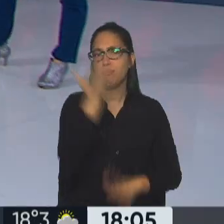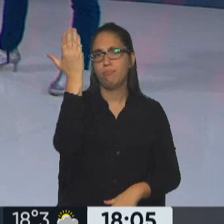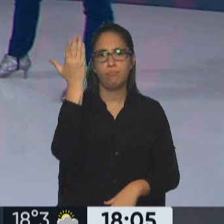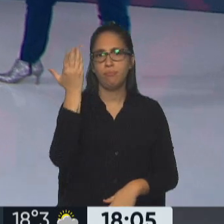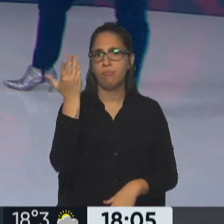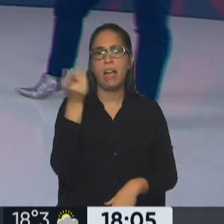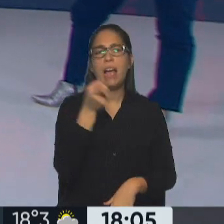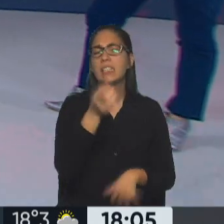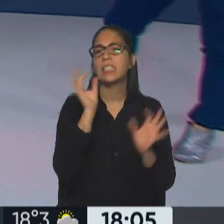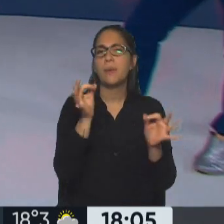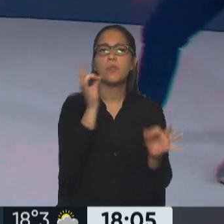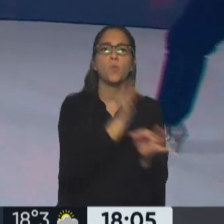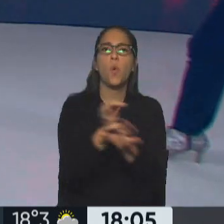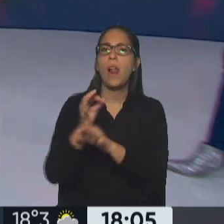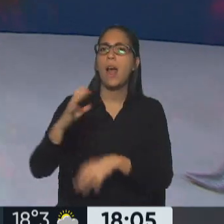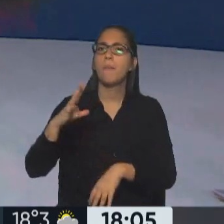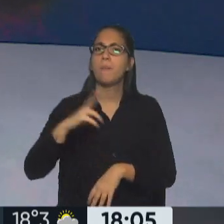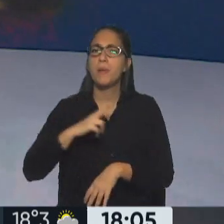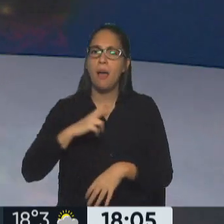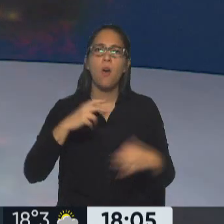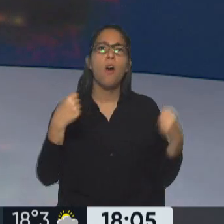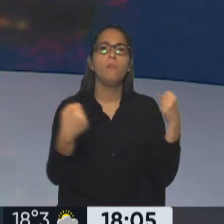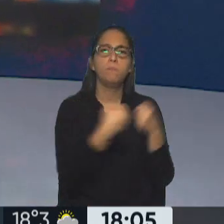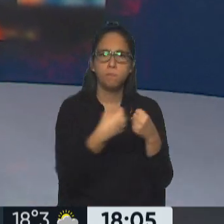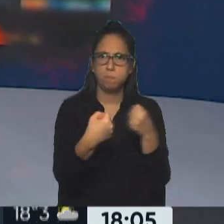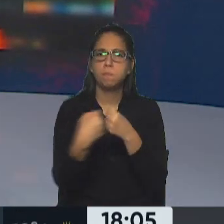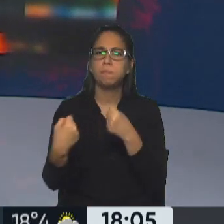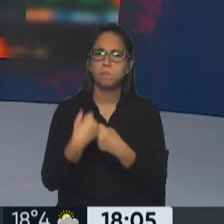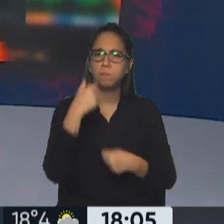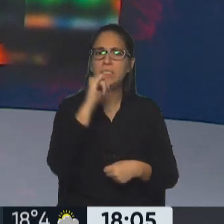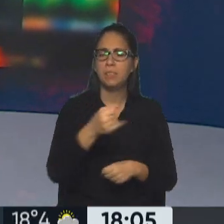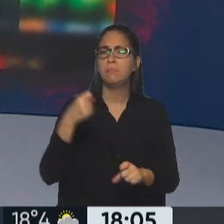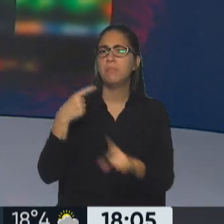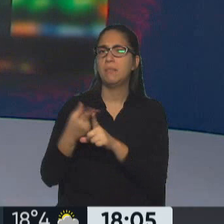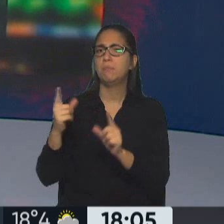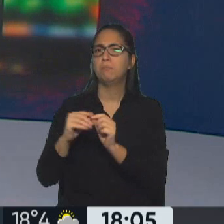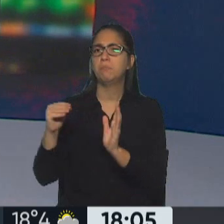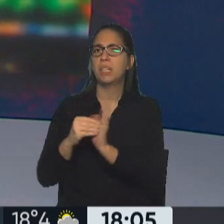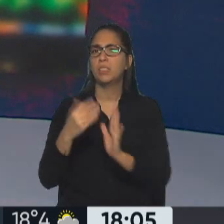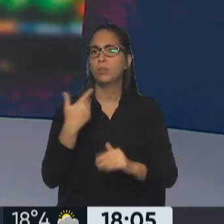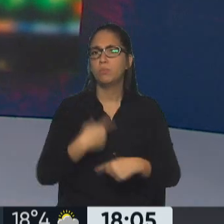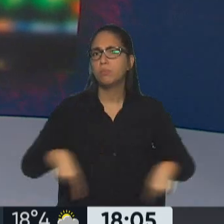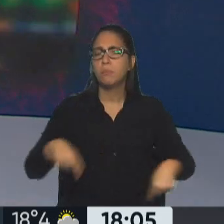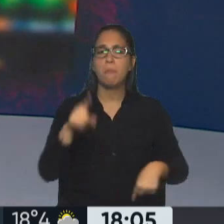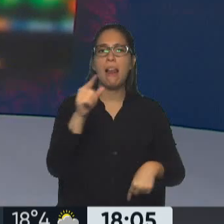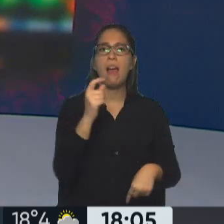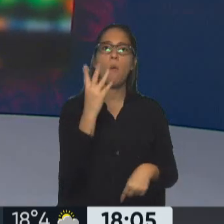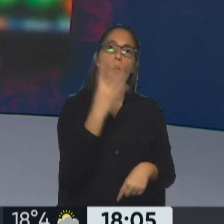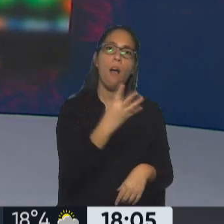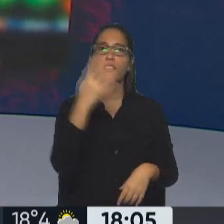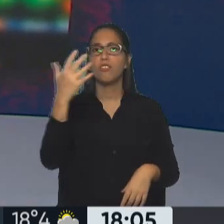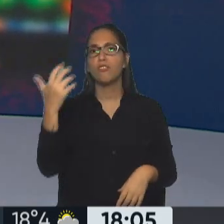esperaba, acuerdo con colegios privados. ¿Hubo acuerdos con colegios privados? Hubo acuerdo con colegios privados para que distribuyeran el aumento en 4 o